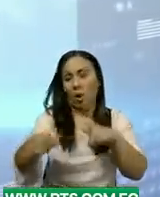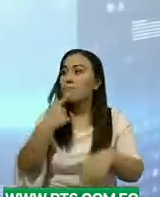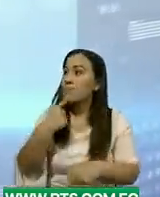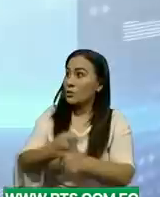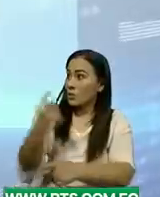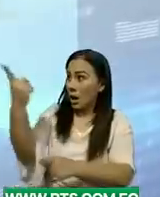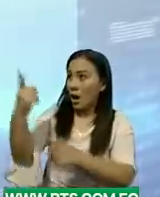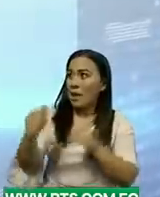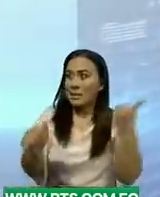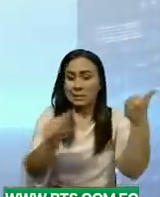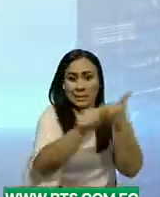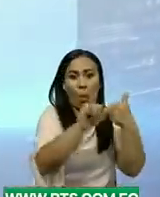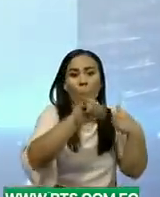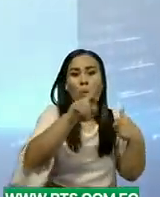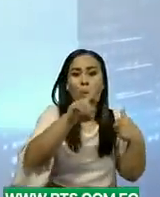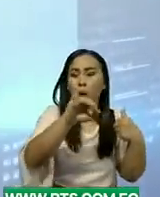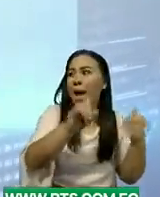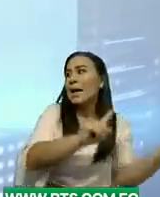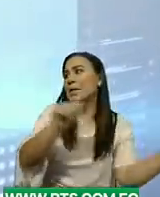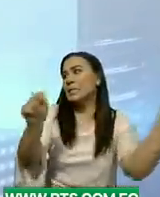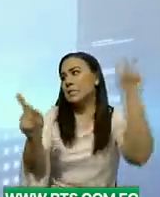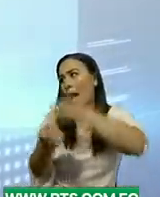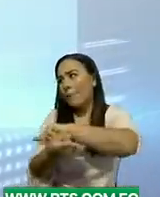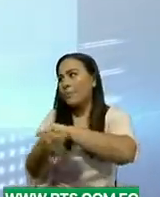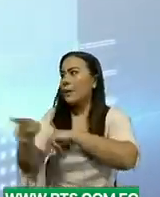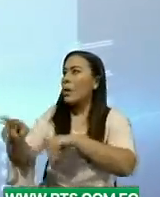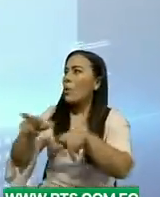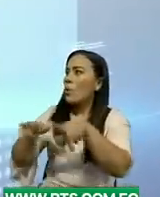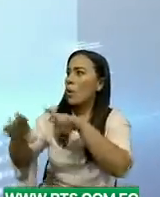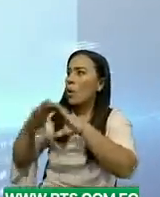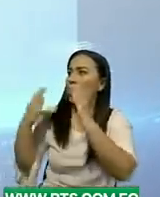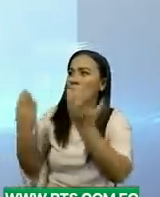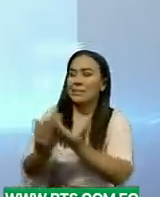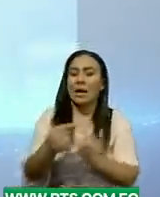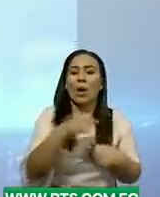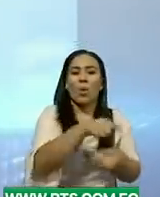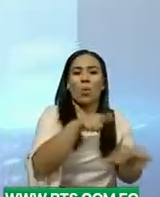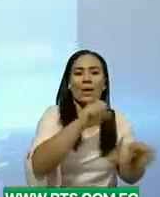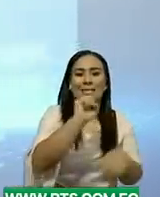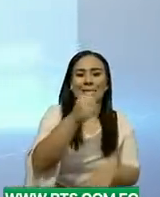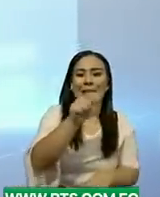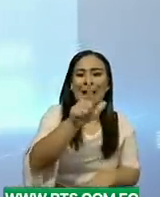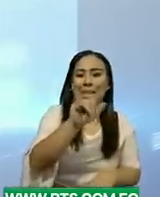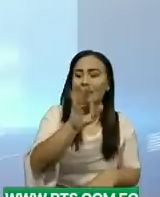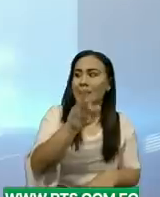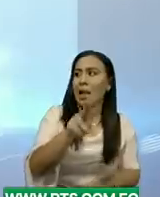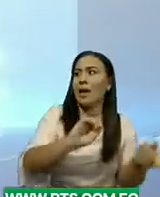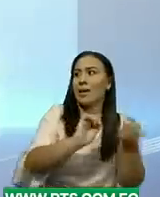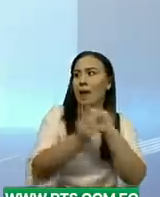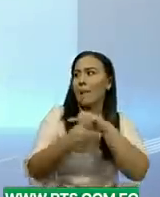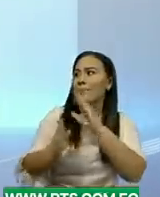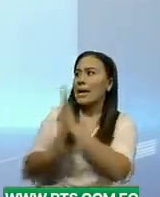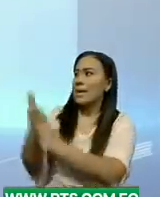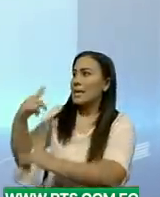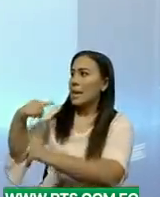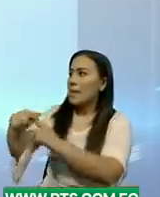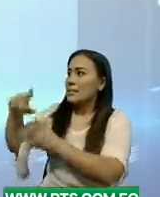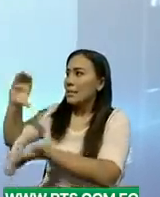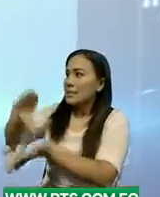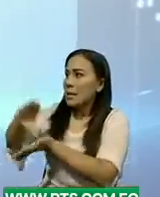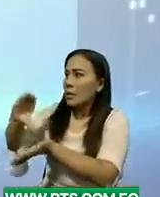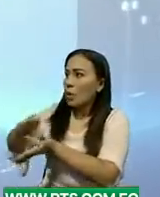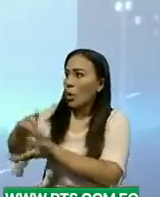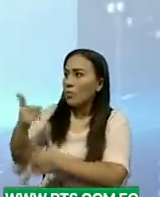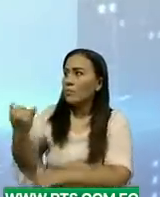coliseo más cercano. En Salitre, en cambio, el problema se presentaba en el recinto pequeño y el plan de contingencia determinaba que